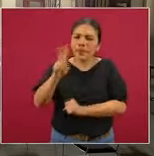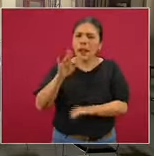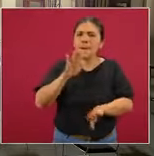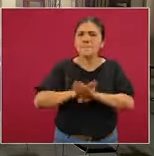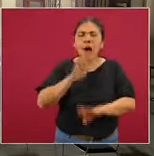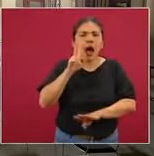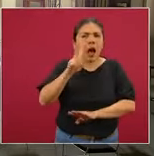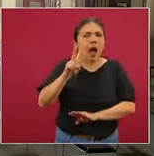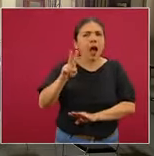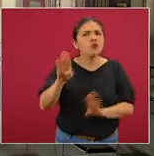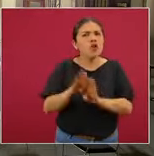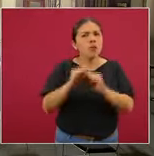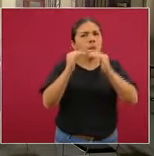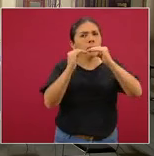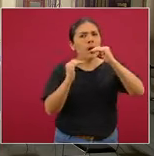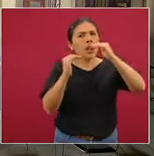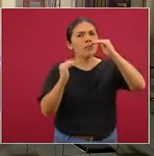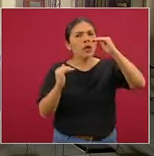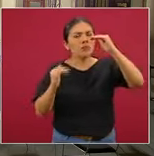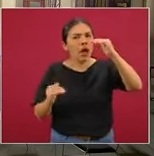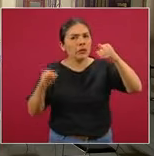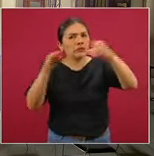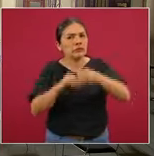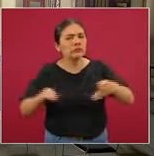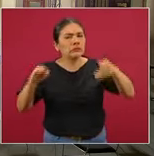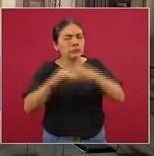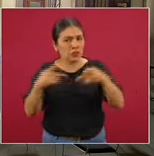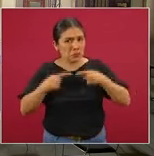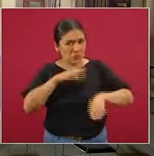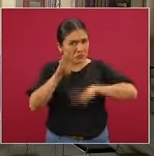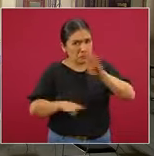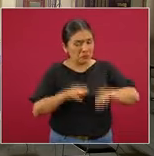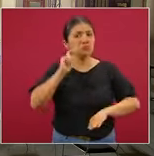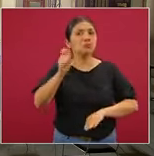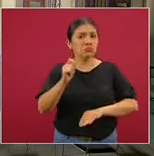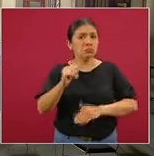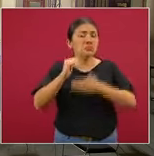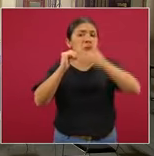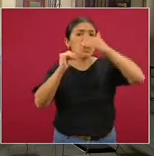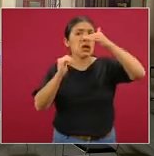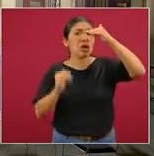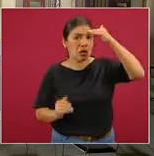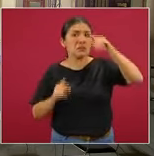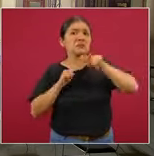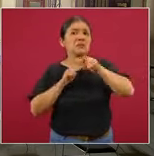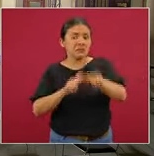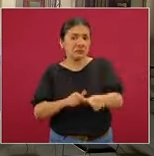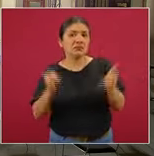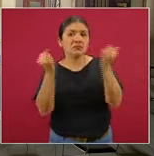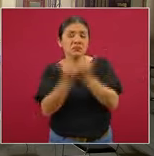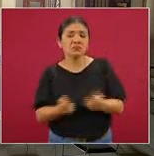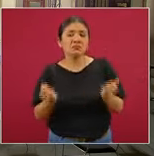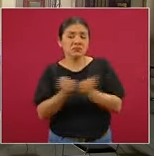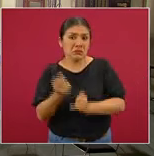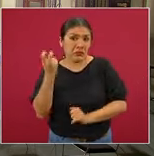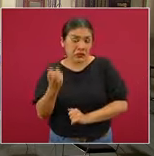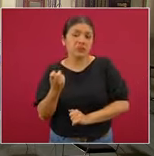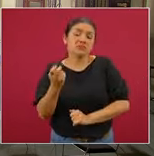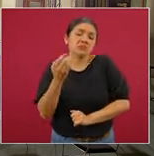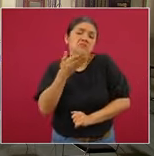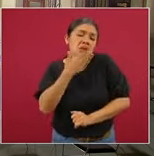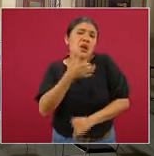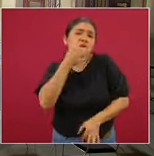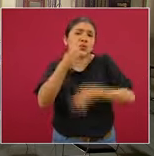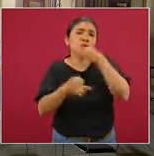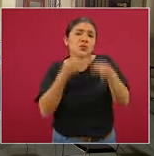tendencia en la presentación o ocurrencia de estas defunciones continúa siendo descendente y, bueno, eso es una buena